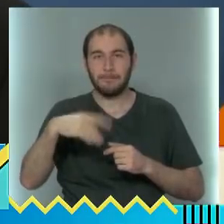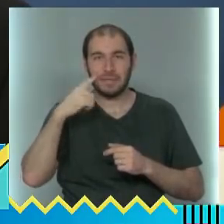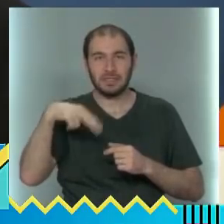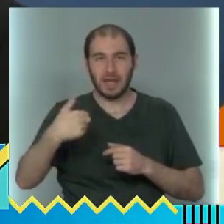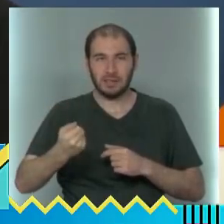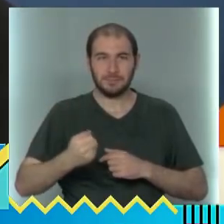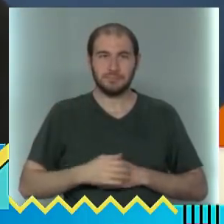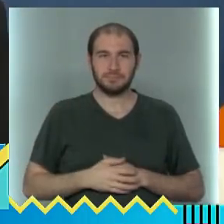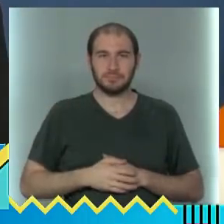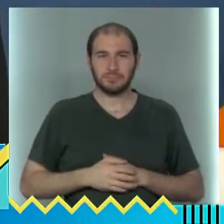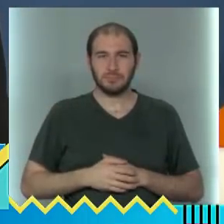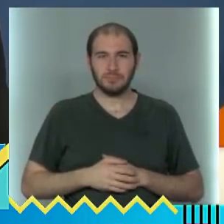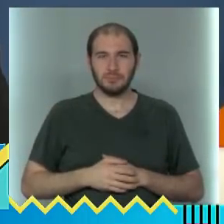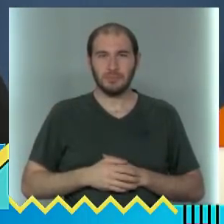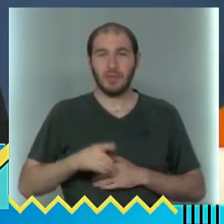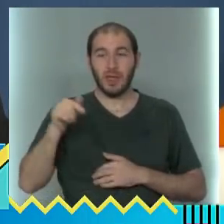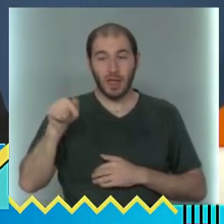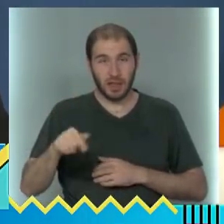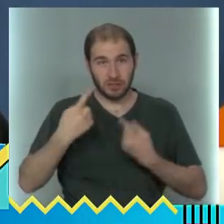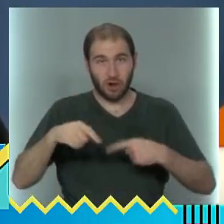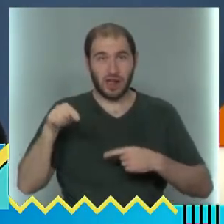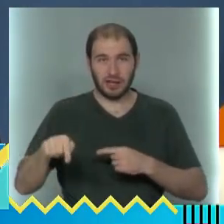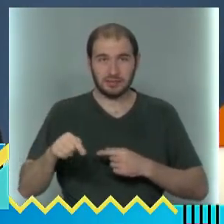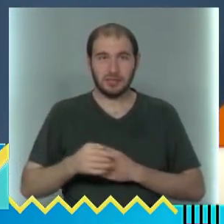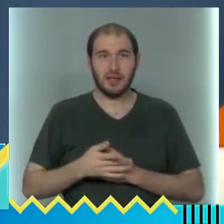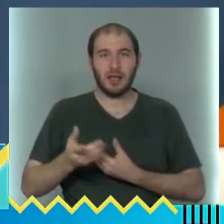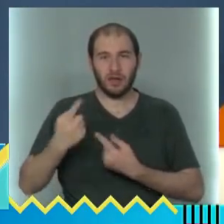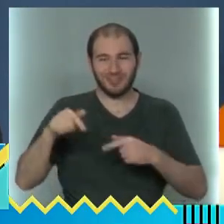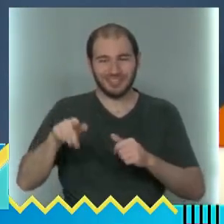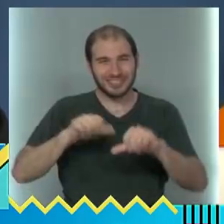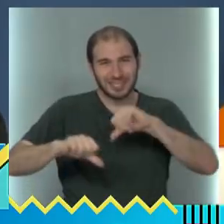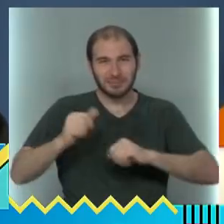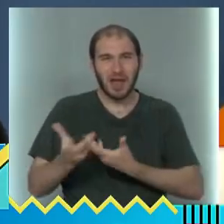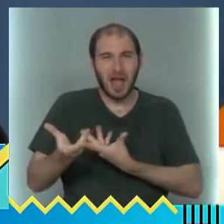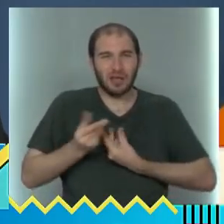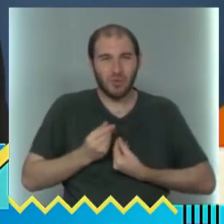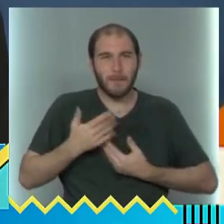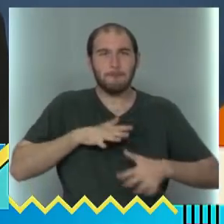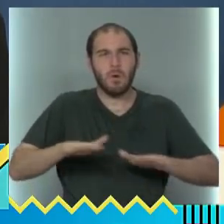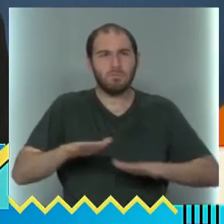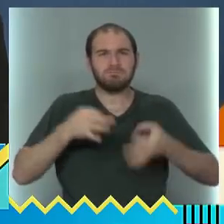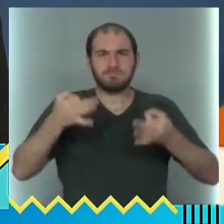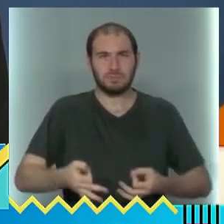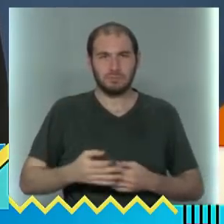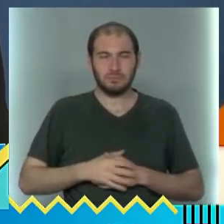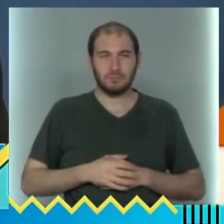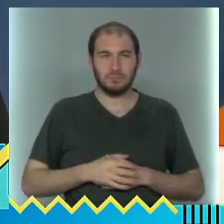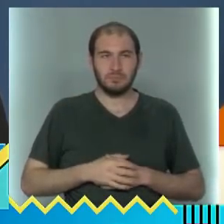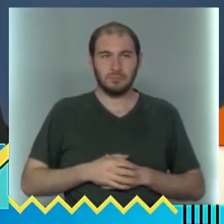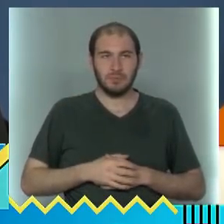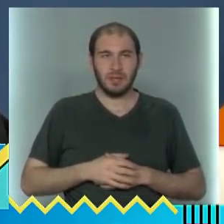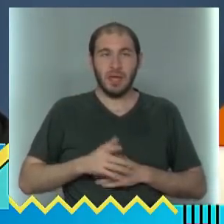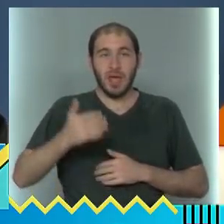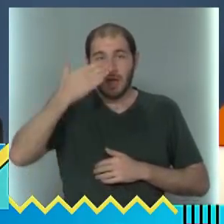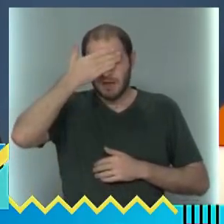Bien. Que es la que nos permite, la sustancia química que nos permite movernos adecuadamente. Es